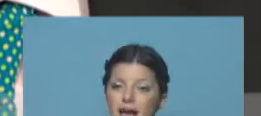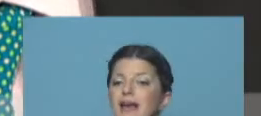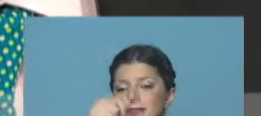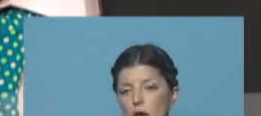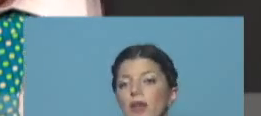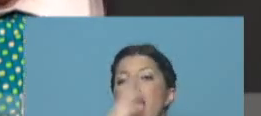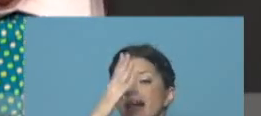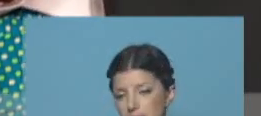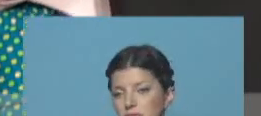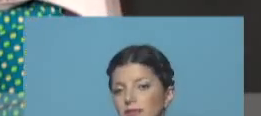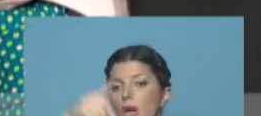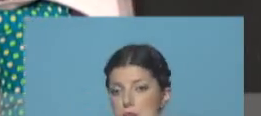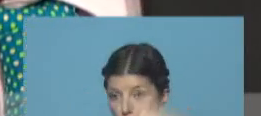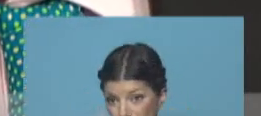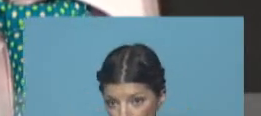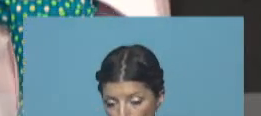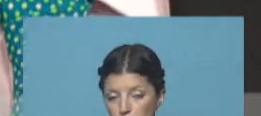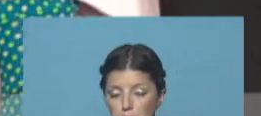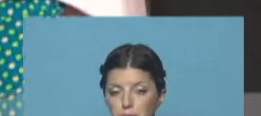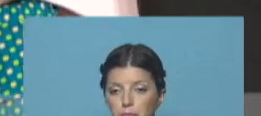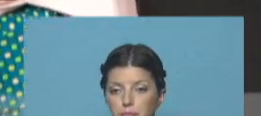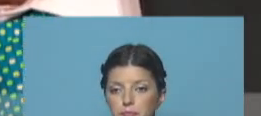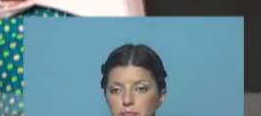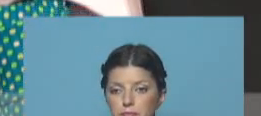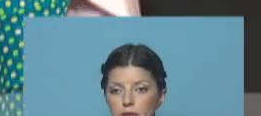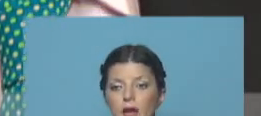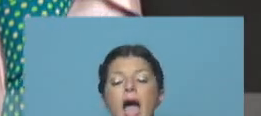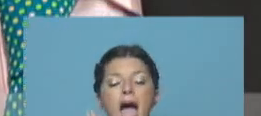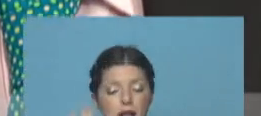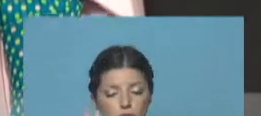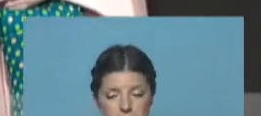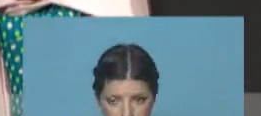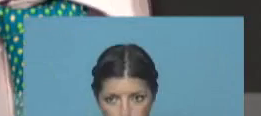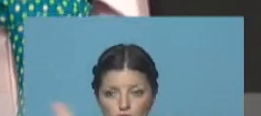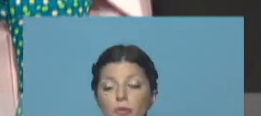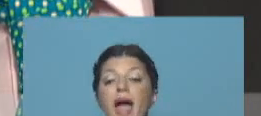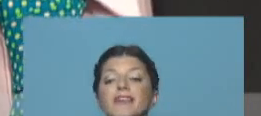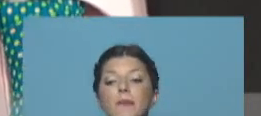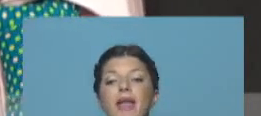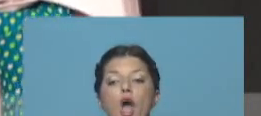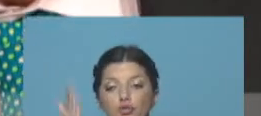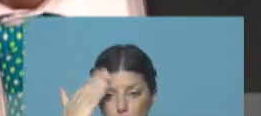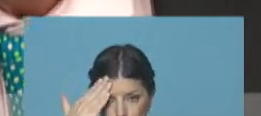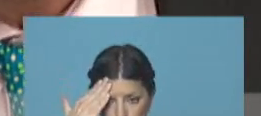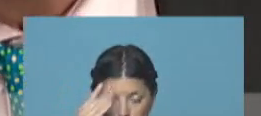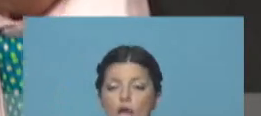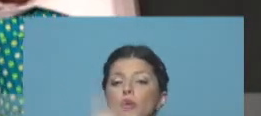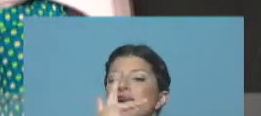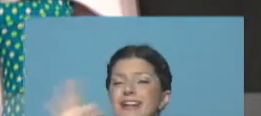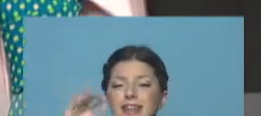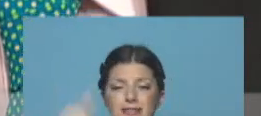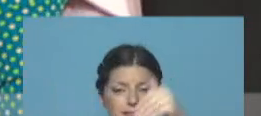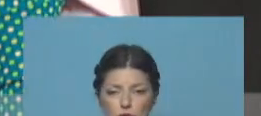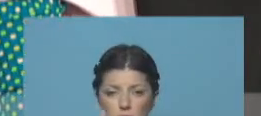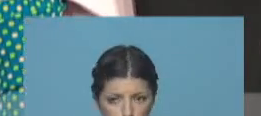haya elecciones. Hay un punto que aclarar en cuanto a la constituyente. No es que se vota el 30 y se terminó.